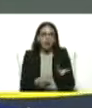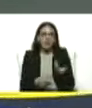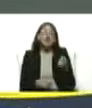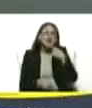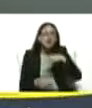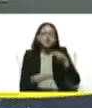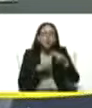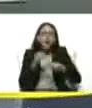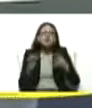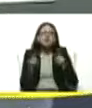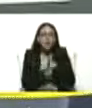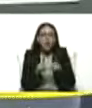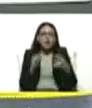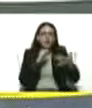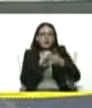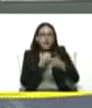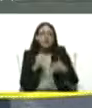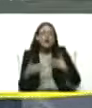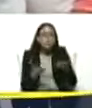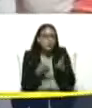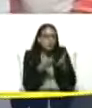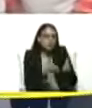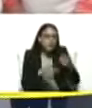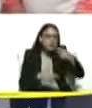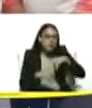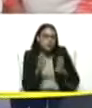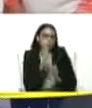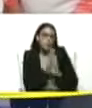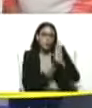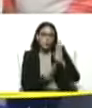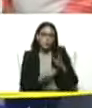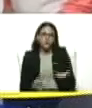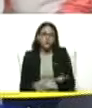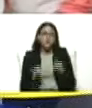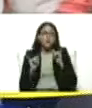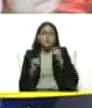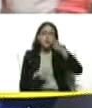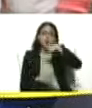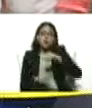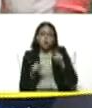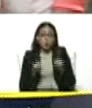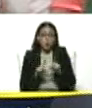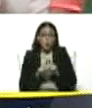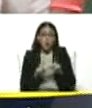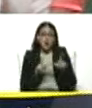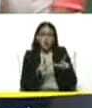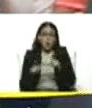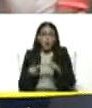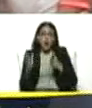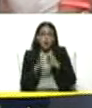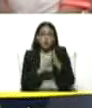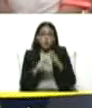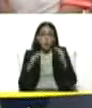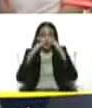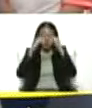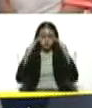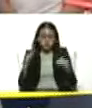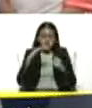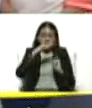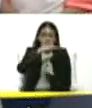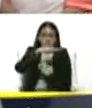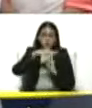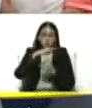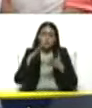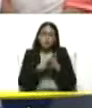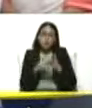científicas que tenemos en este espacio. Saludos, presidente. Desde el Centro de Investigación, Desarrollo e Innovación del Cacao, centro